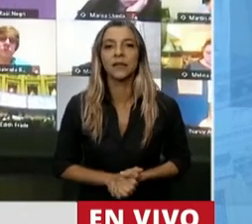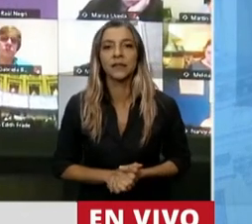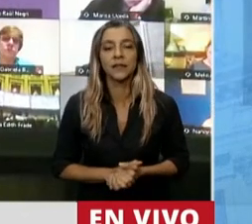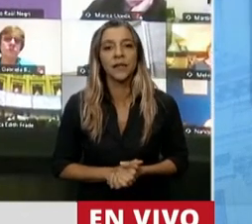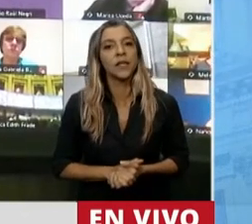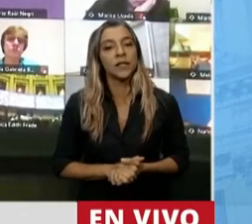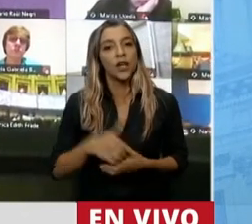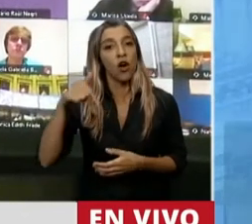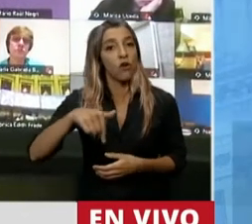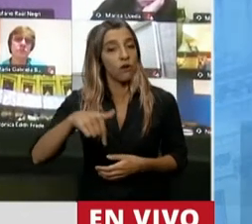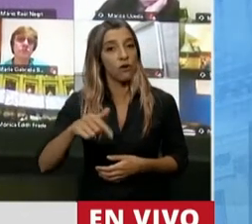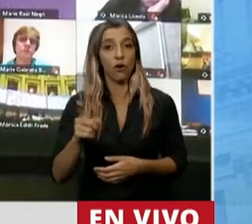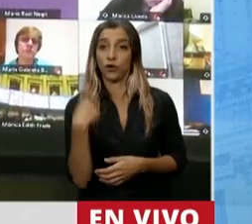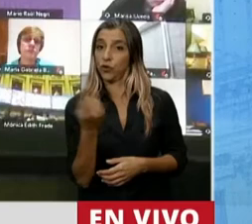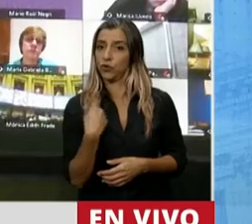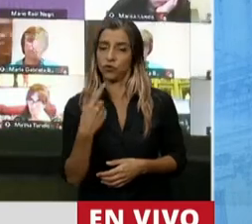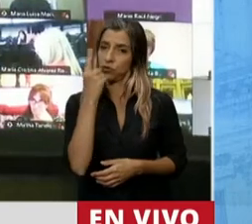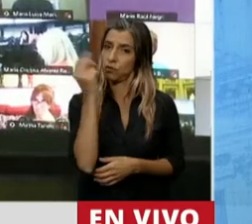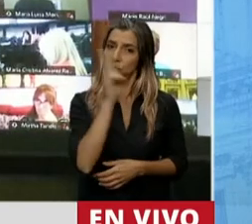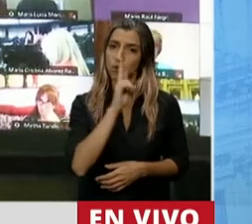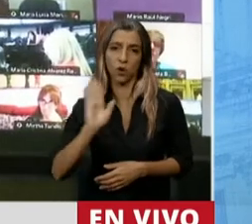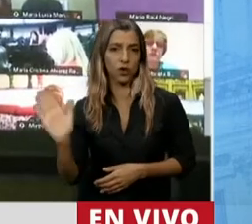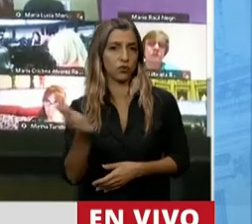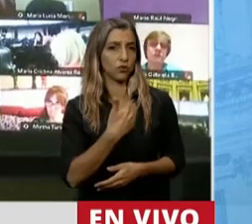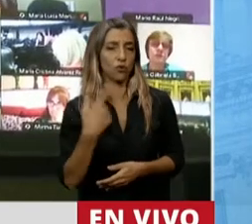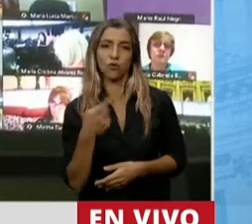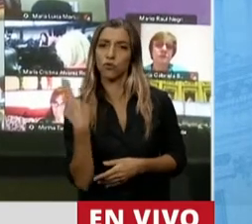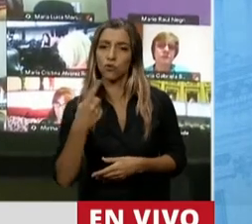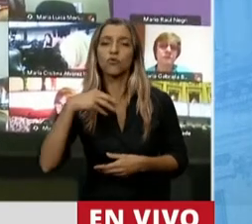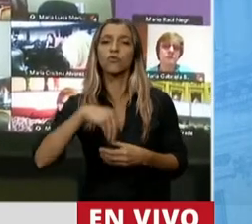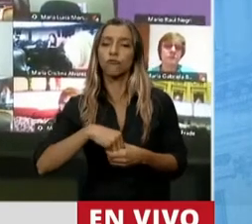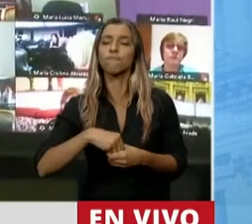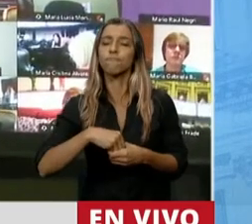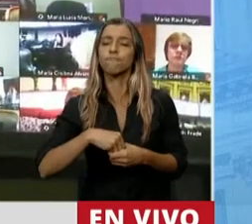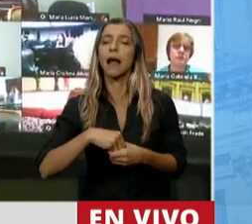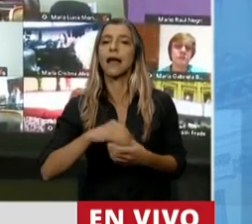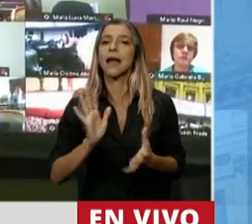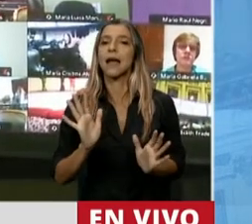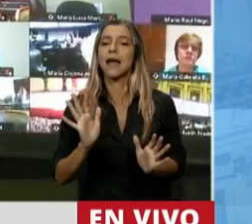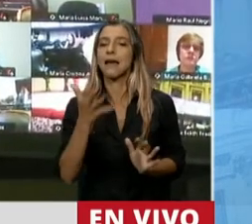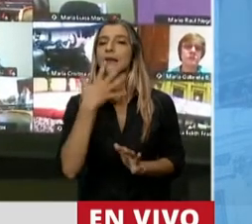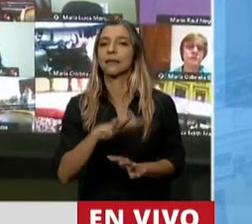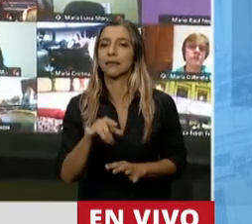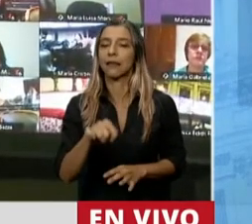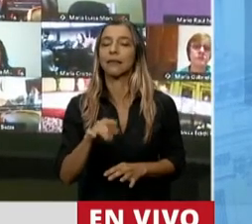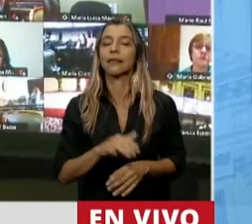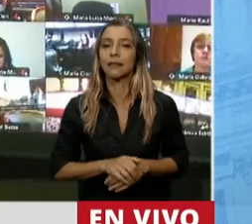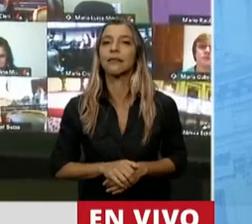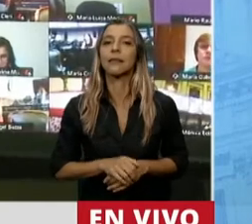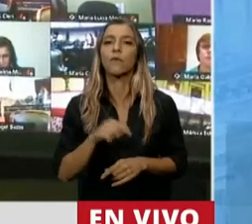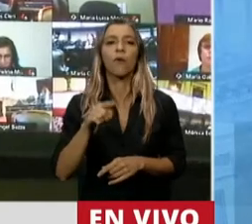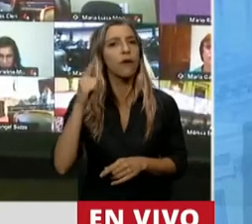Hoy nosotros y nosotras estamos entendiendo que abordamos y asumimos el desafío de cambiar este